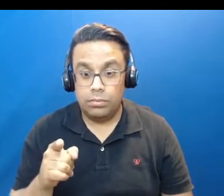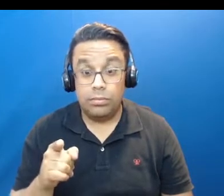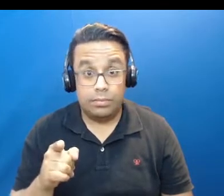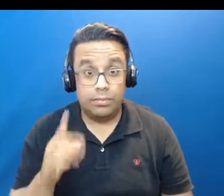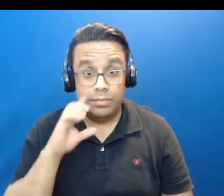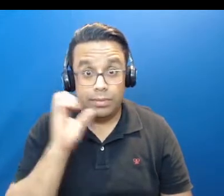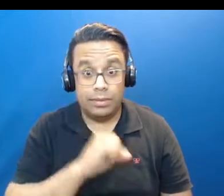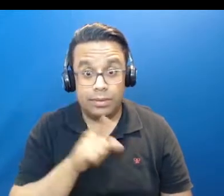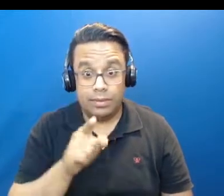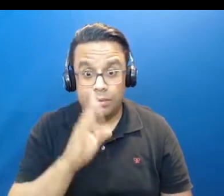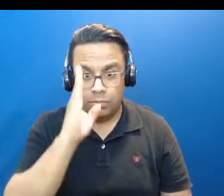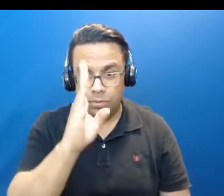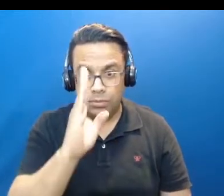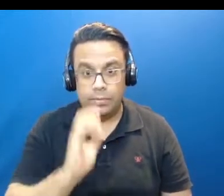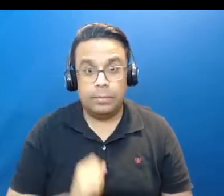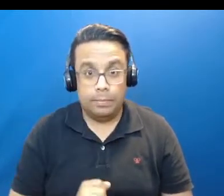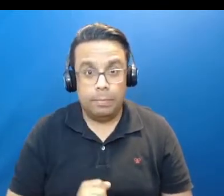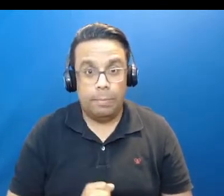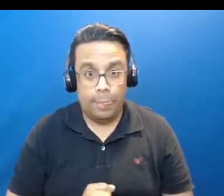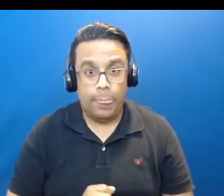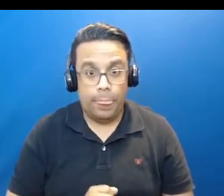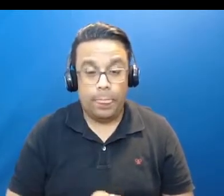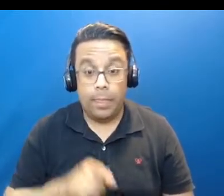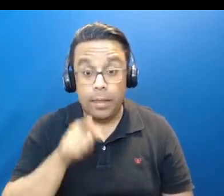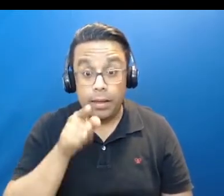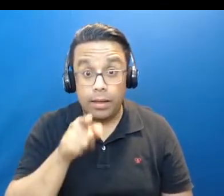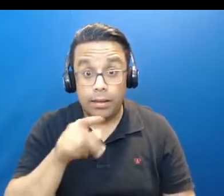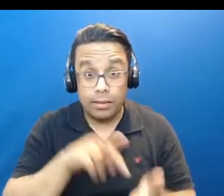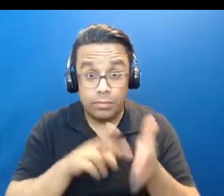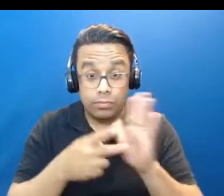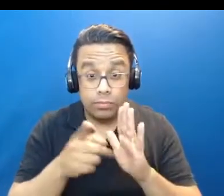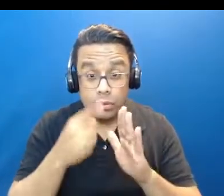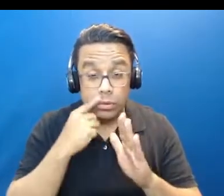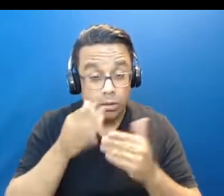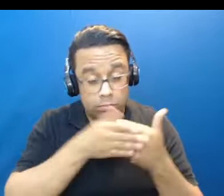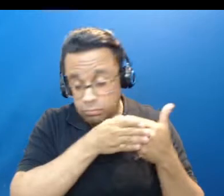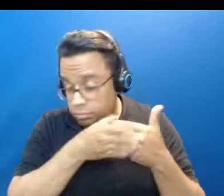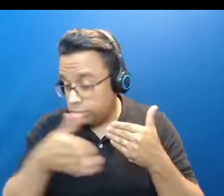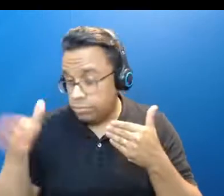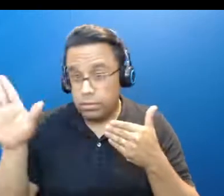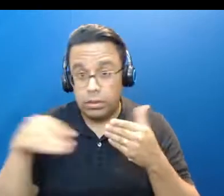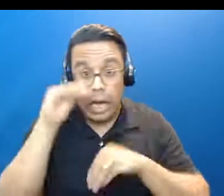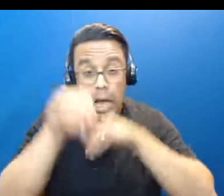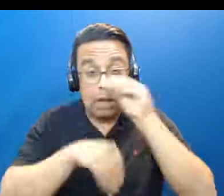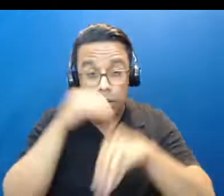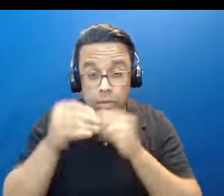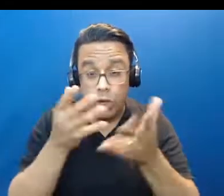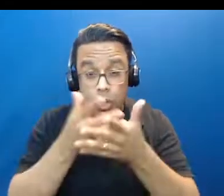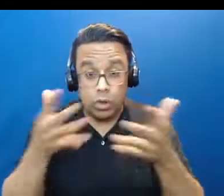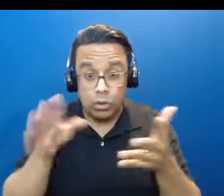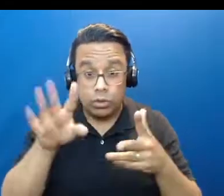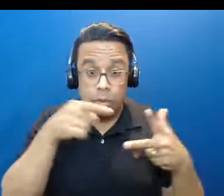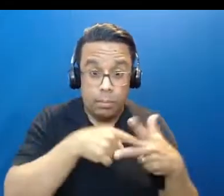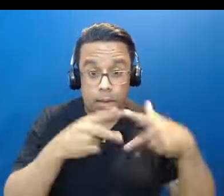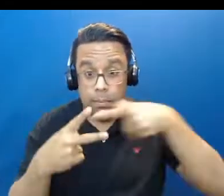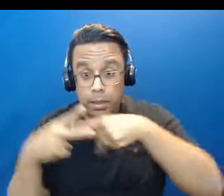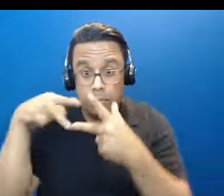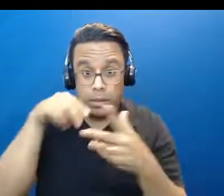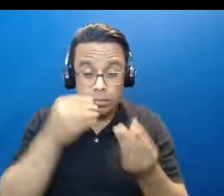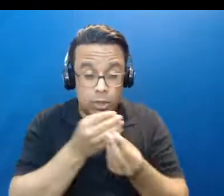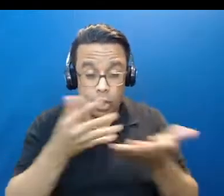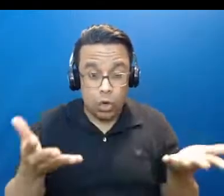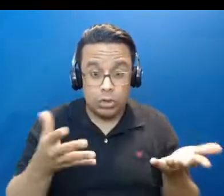automáticamente queda en su posición original. Significa entonces que todos los cambios que hagamos a partir de ese momento, si fueron acotados con el estilo que hicimos,